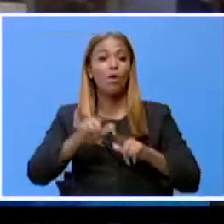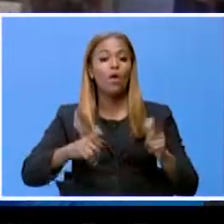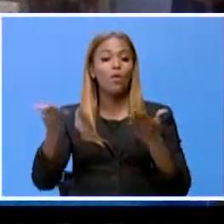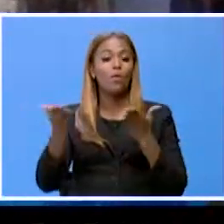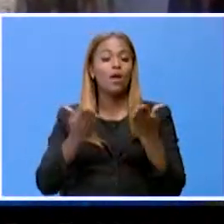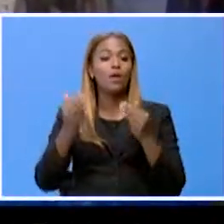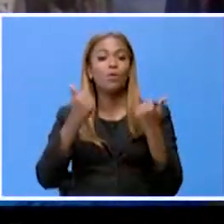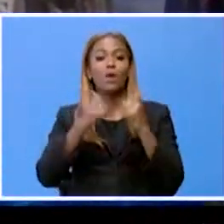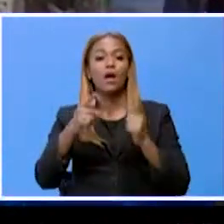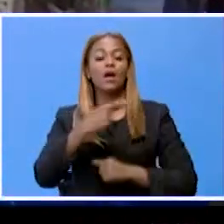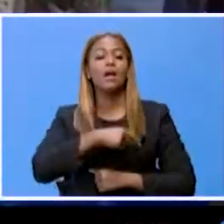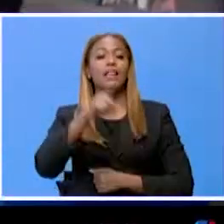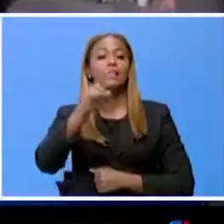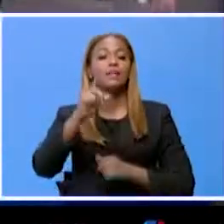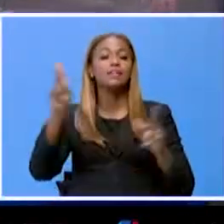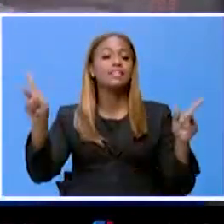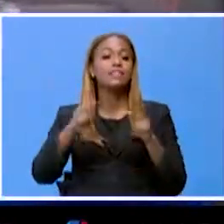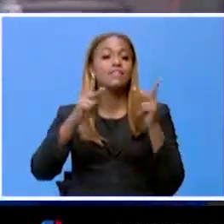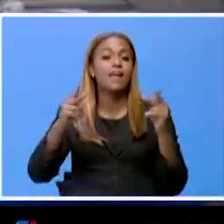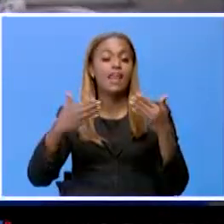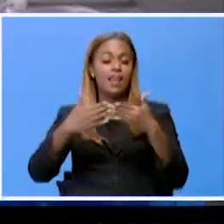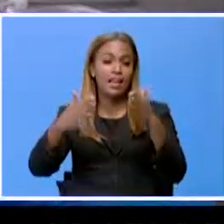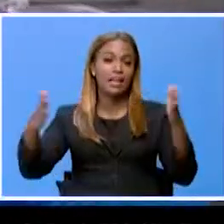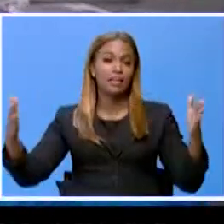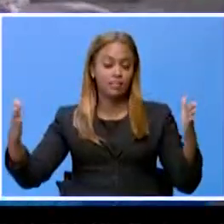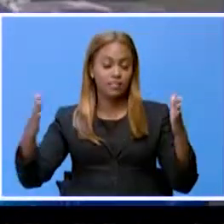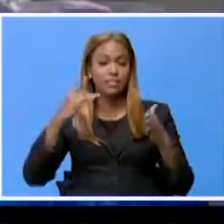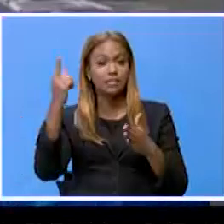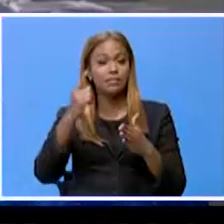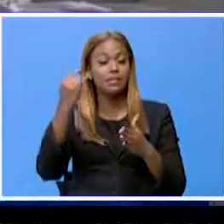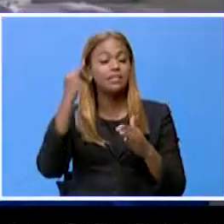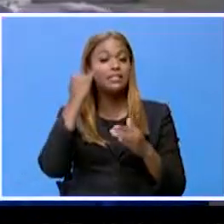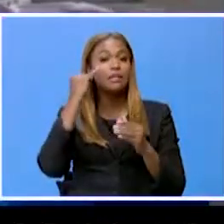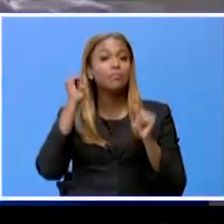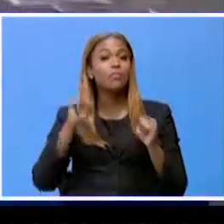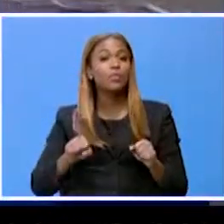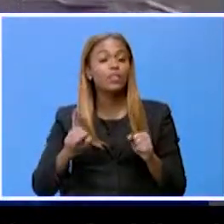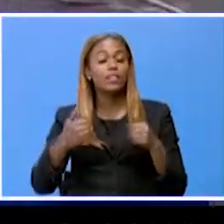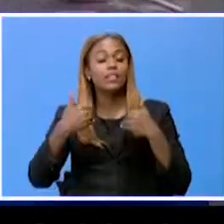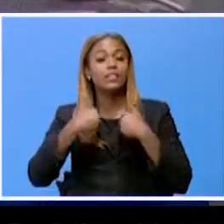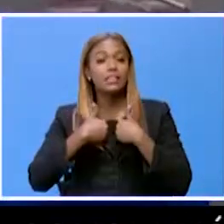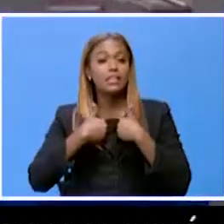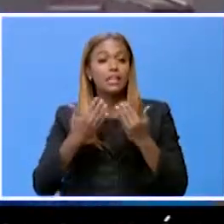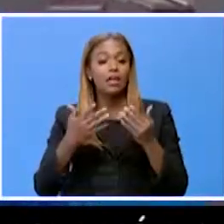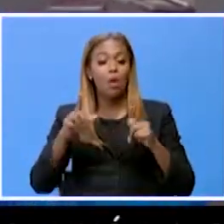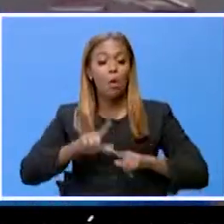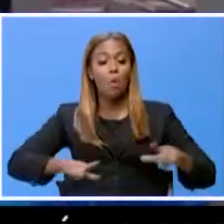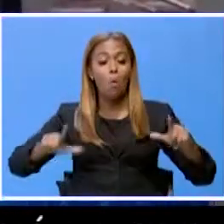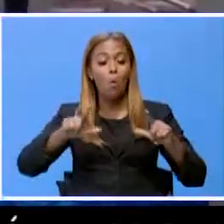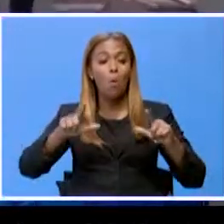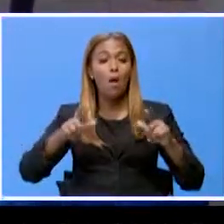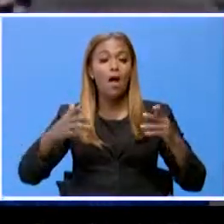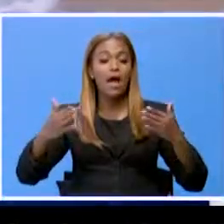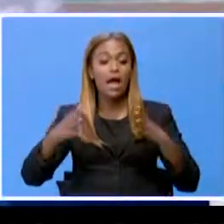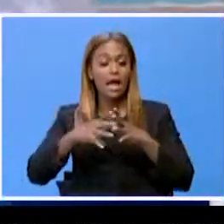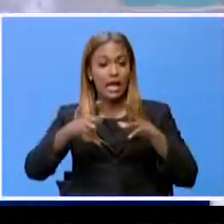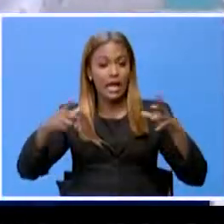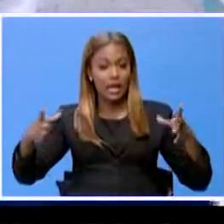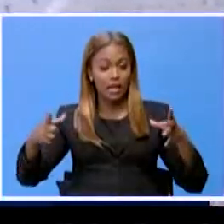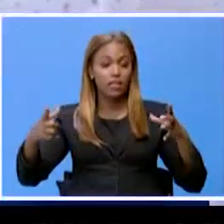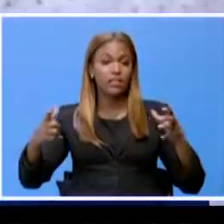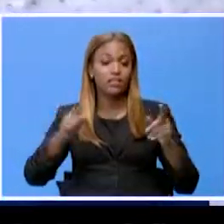servicio religioso debería celebrarse al aire libre siempre que sea posible o tener un tamaño o una duración limitada